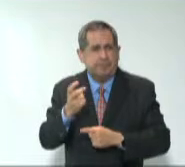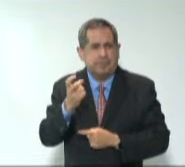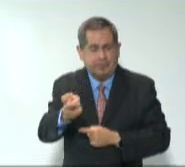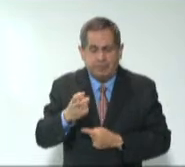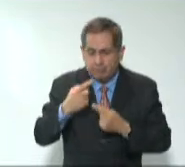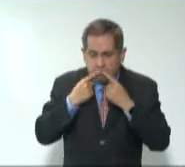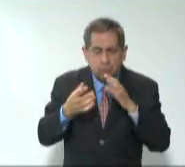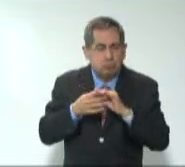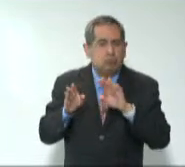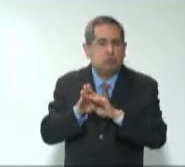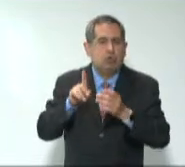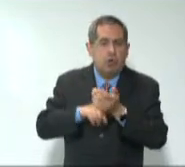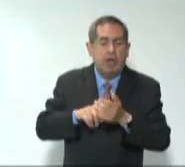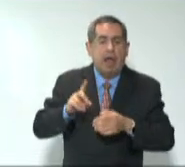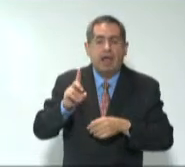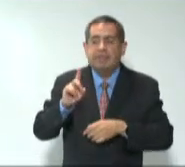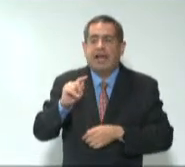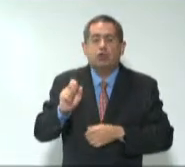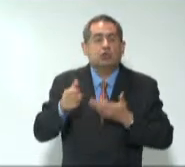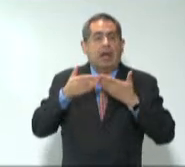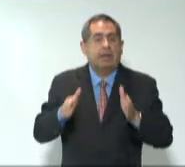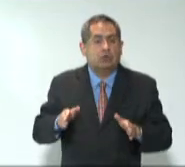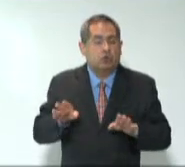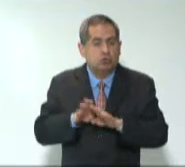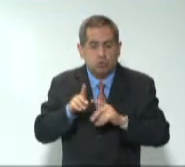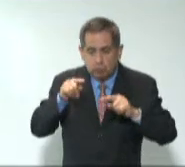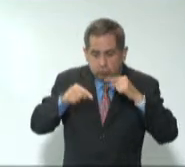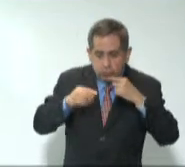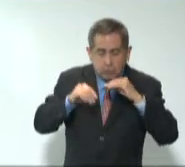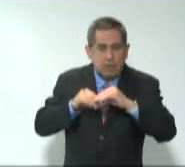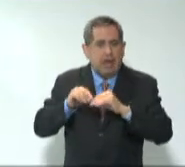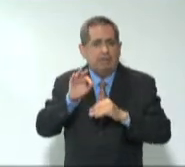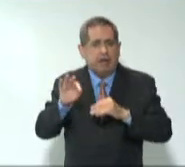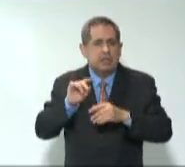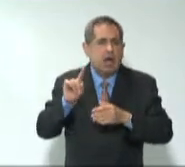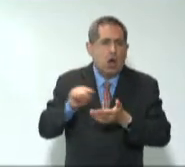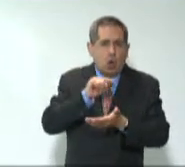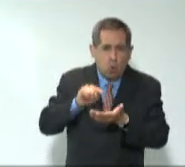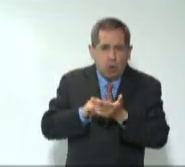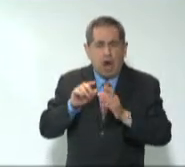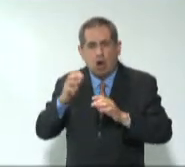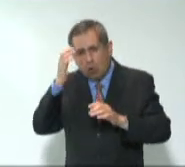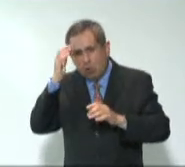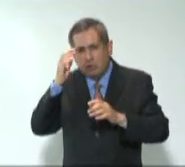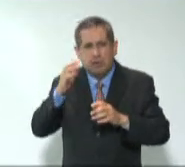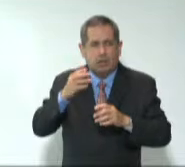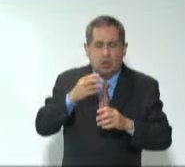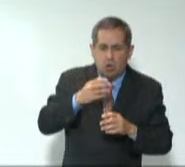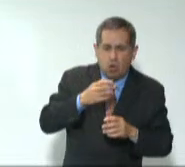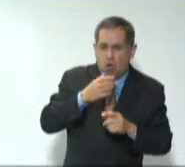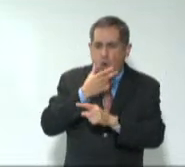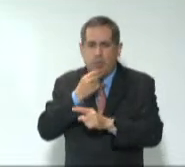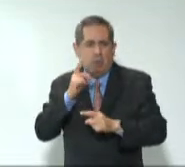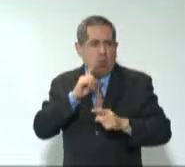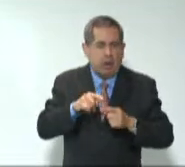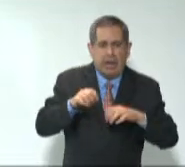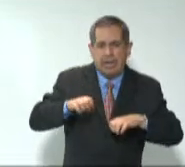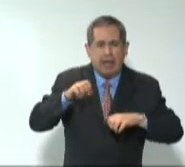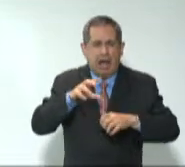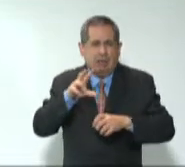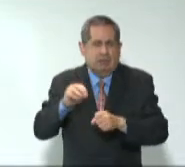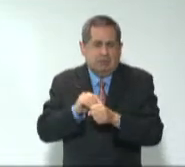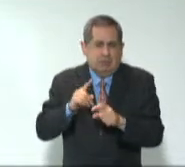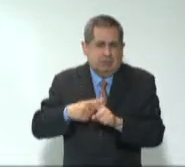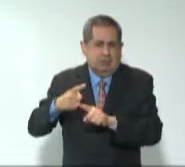está la parte de datos abiertos que uno puede sacarla por fecha por lugar conocer por sexo por edad etcétera